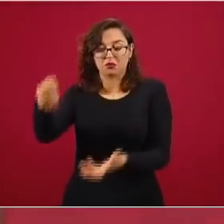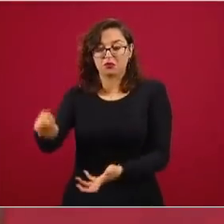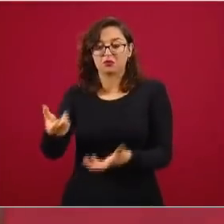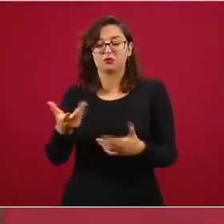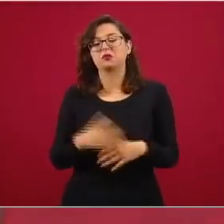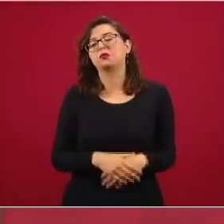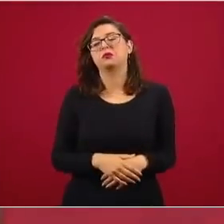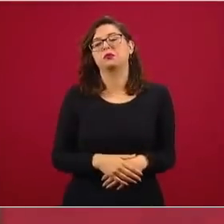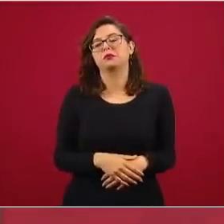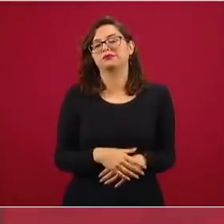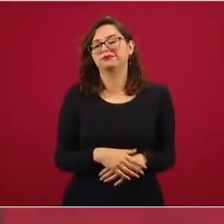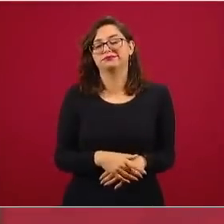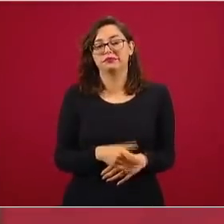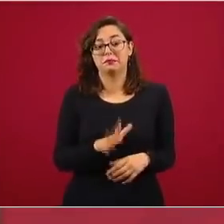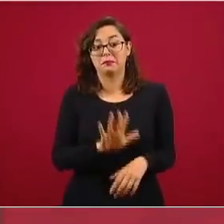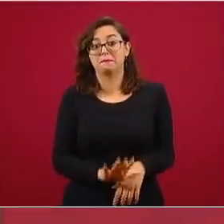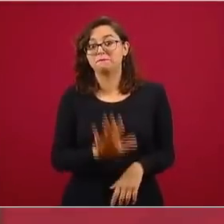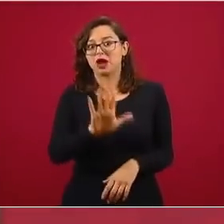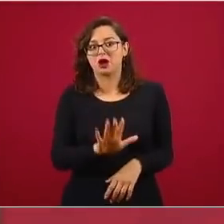es apenas una